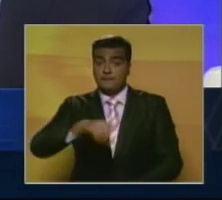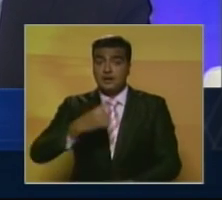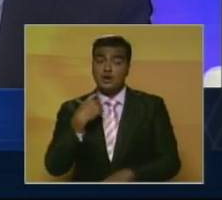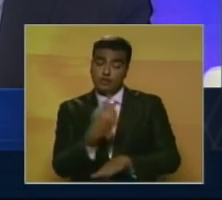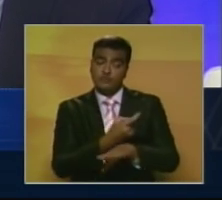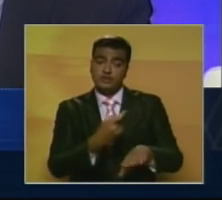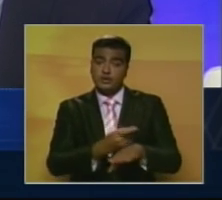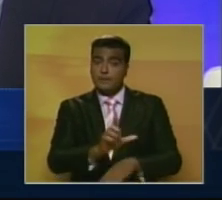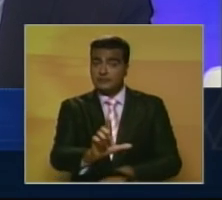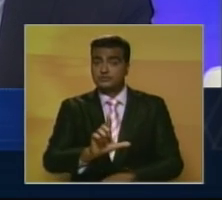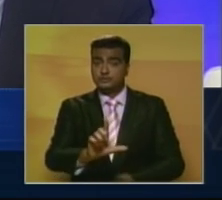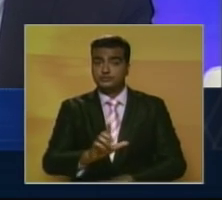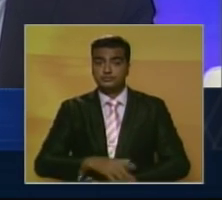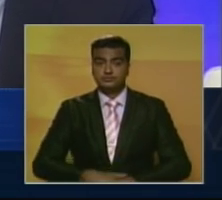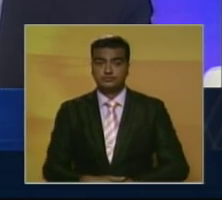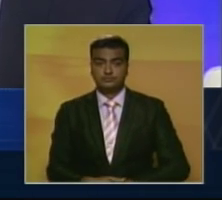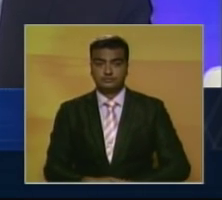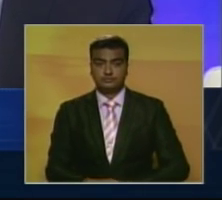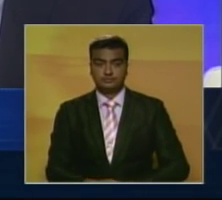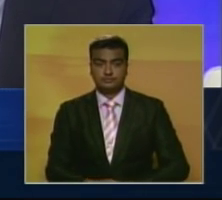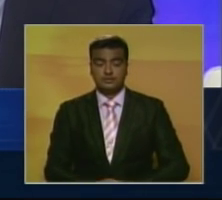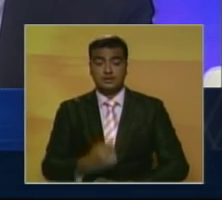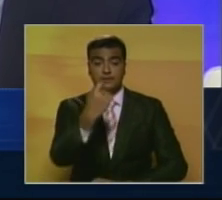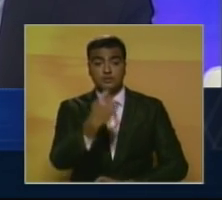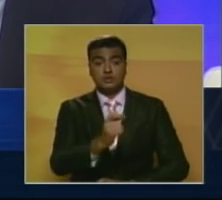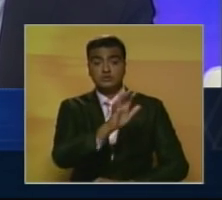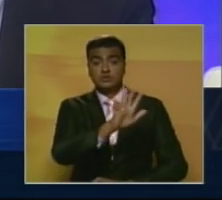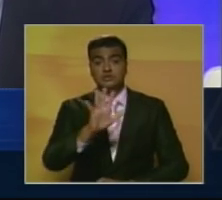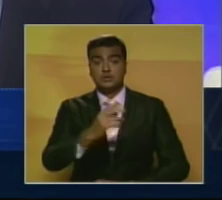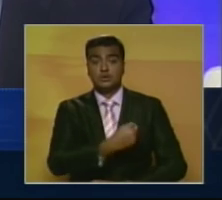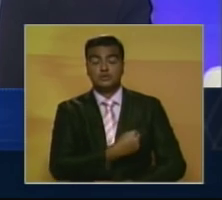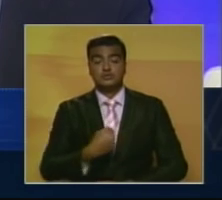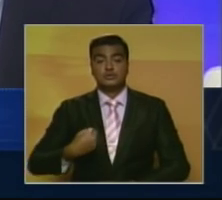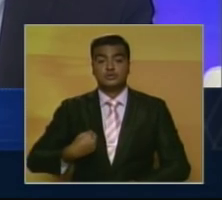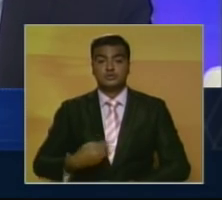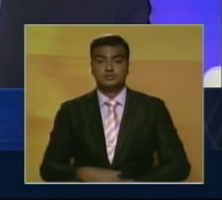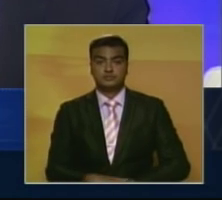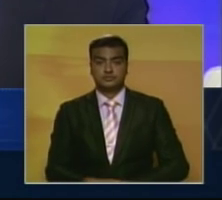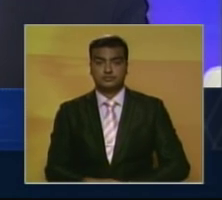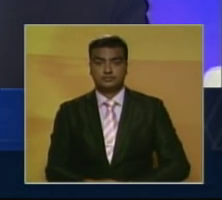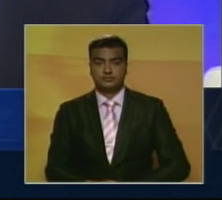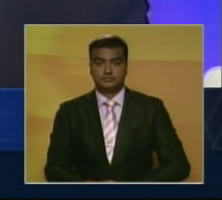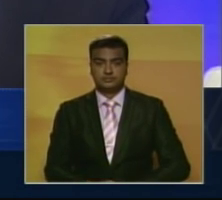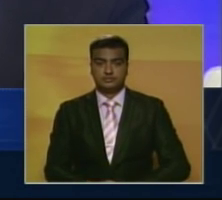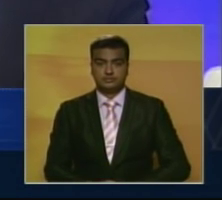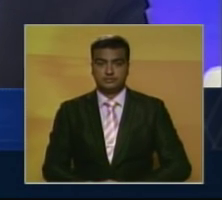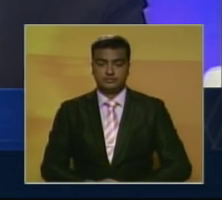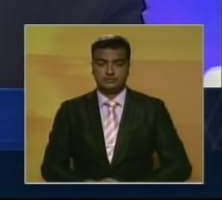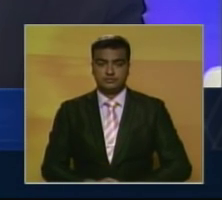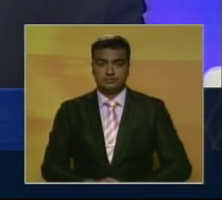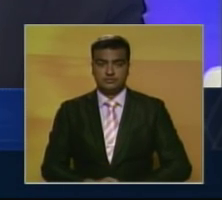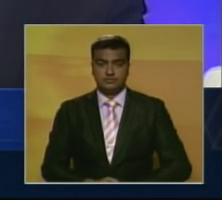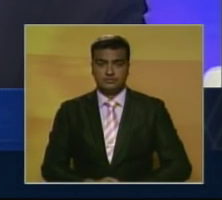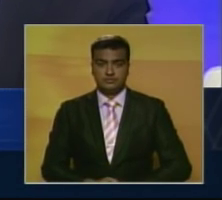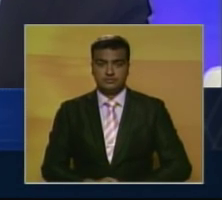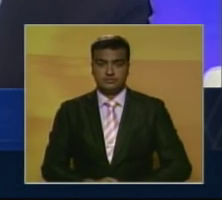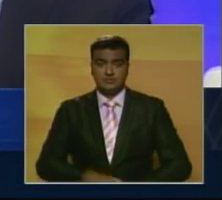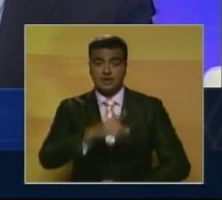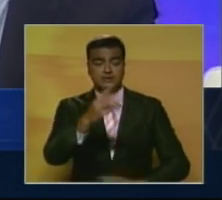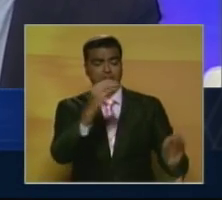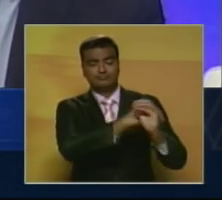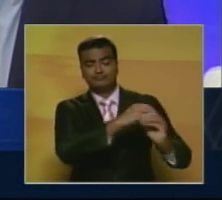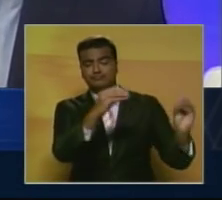al Partido Socialista Unido de Venezuela. Es el diputado 55 nuestro. Entonces, en este caso, ese desacato